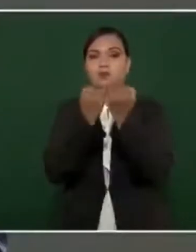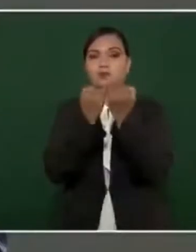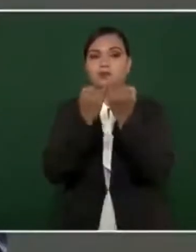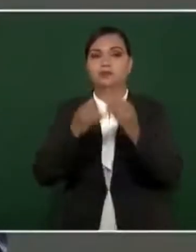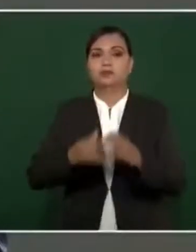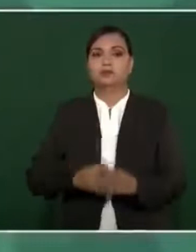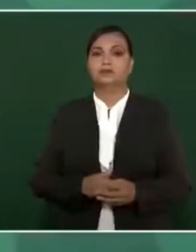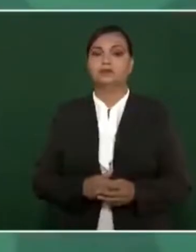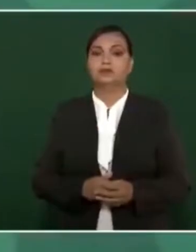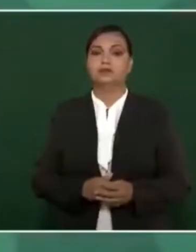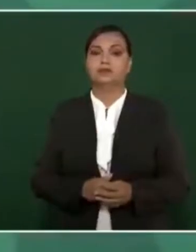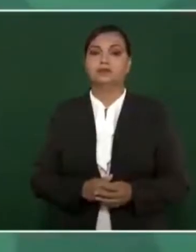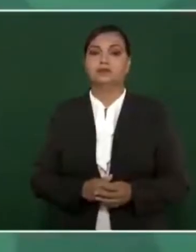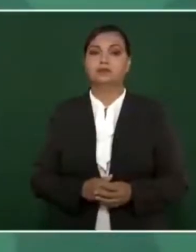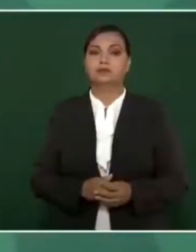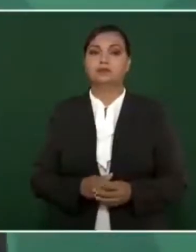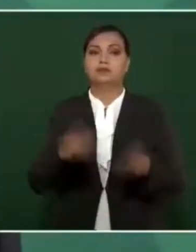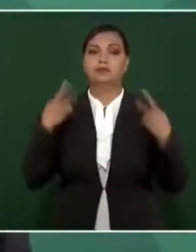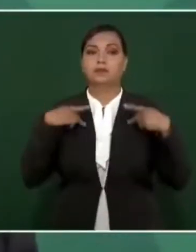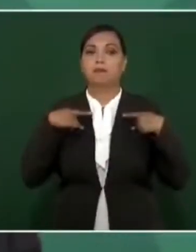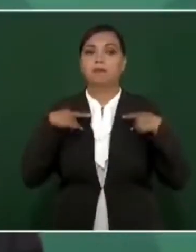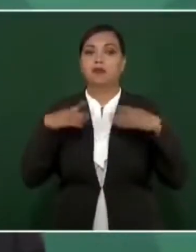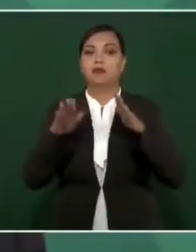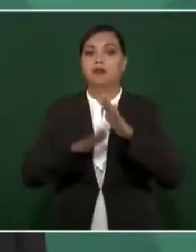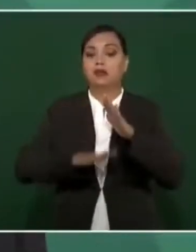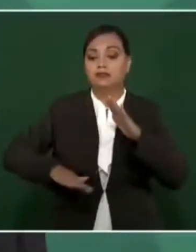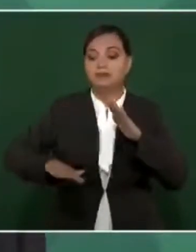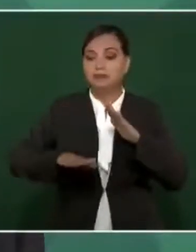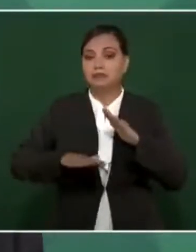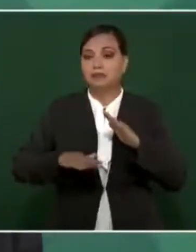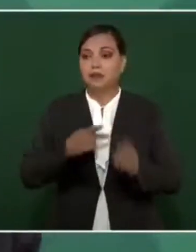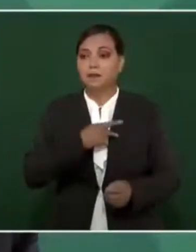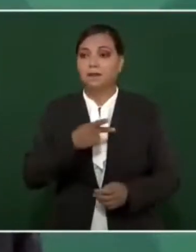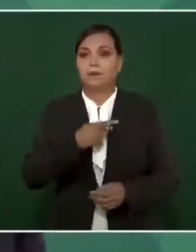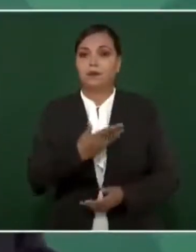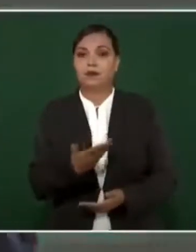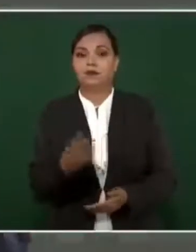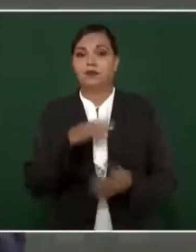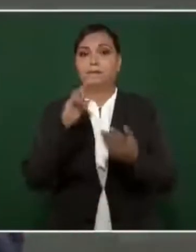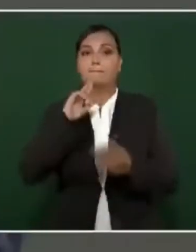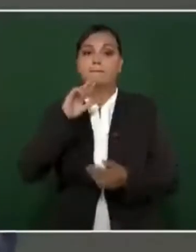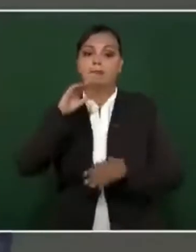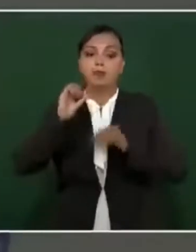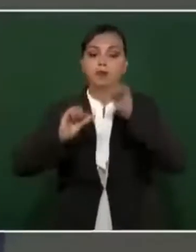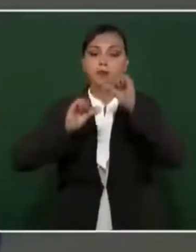están mejorando. Entonces, se está